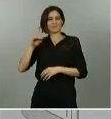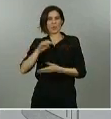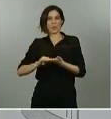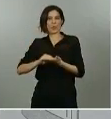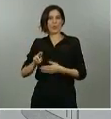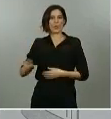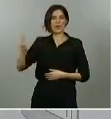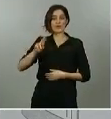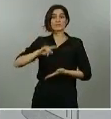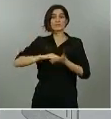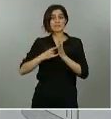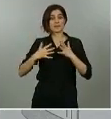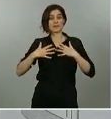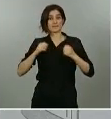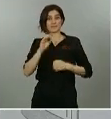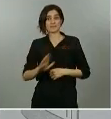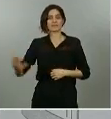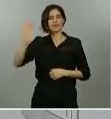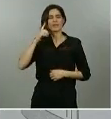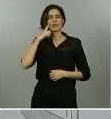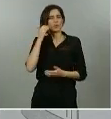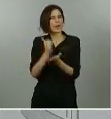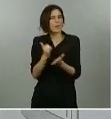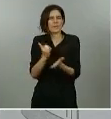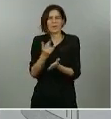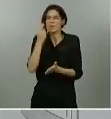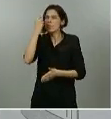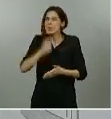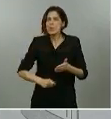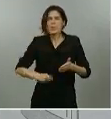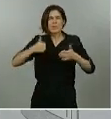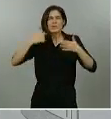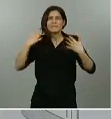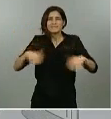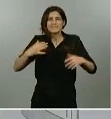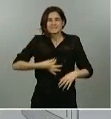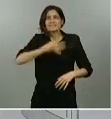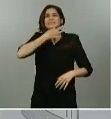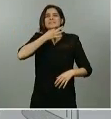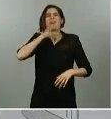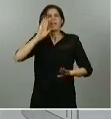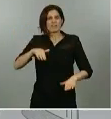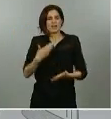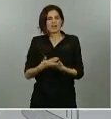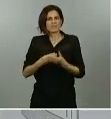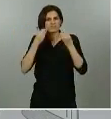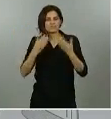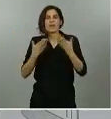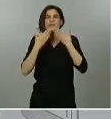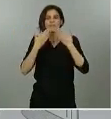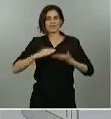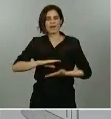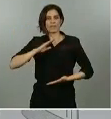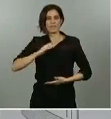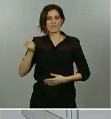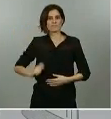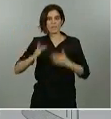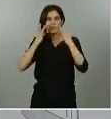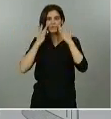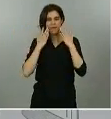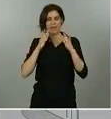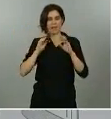gracias a la capacidad y a la generosidad de sus profesionales. Pero nuestro sistema de seguridad también ha estado a la altura,